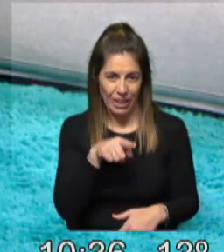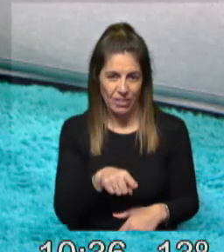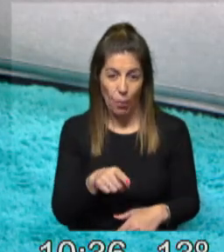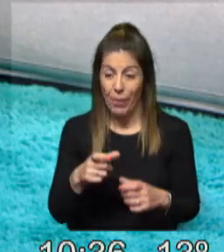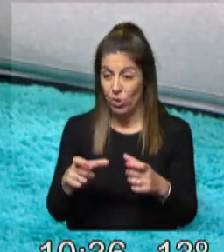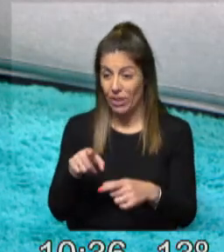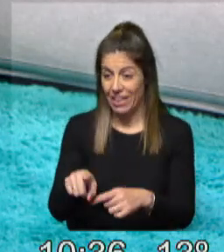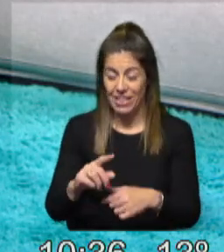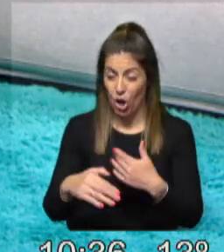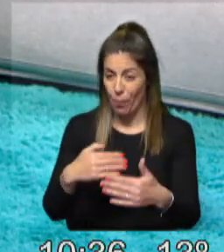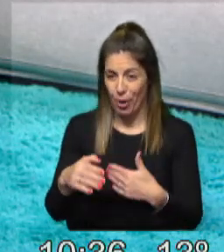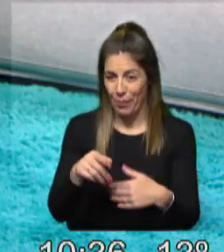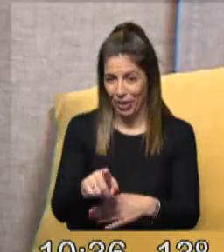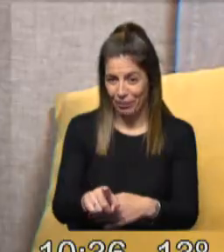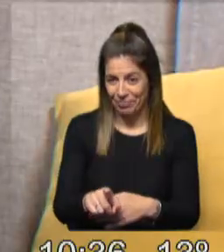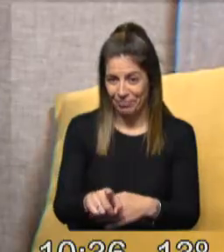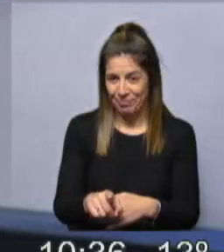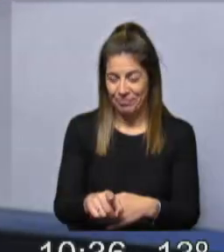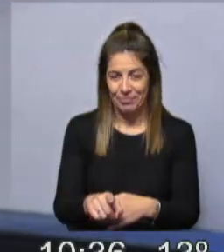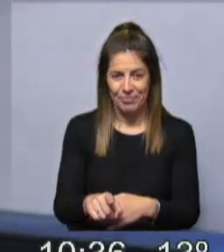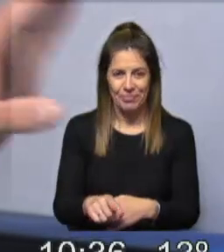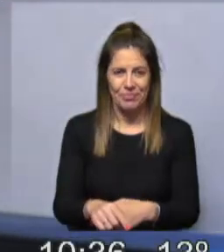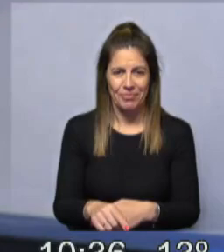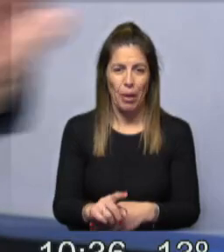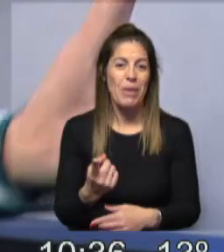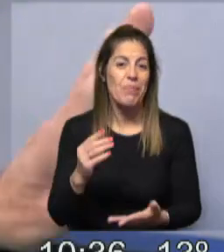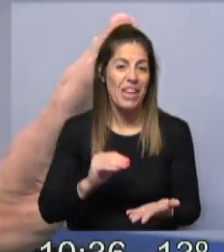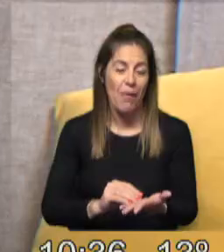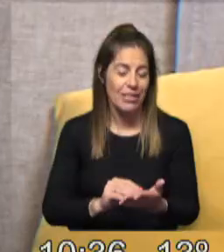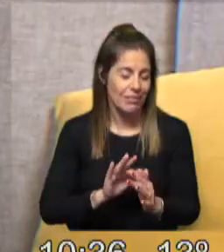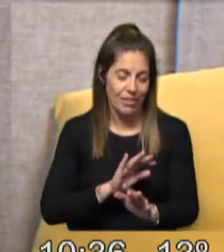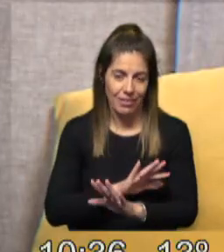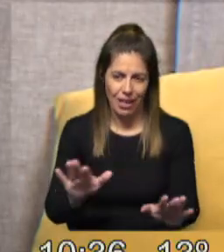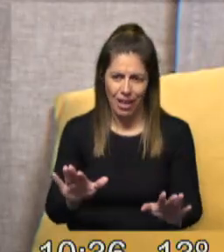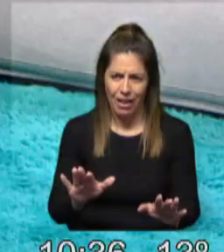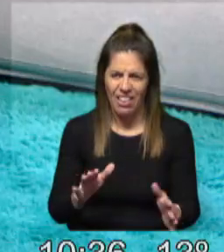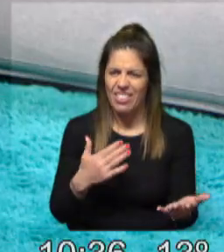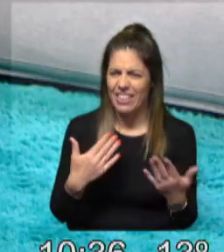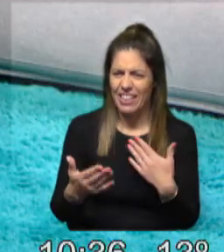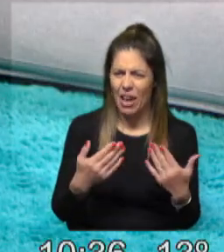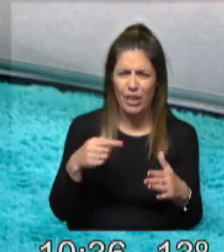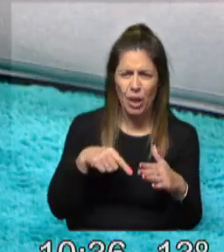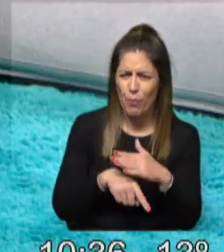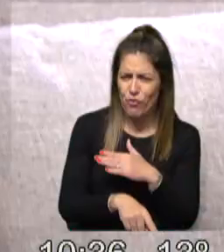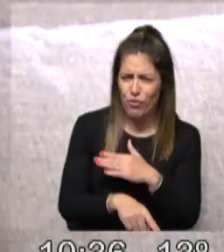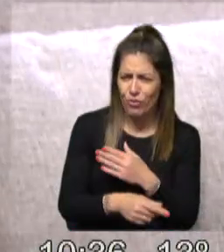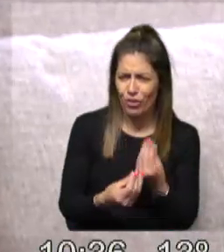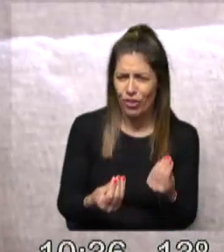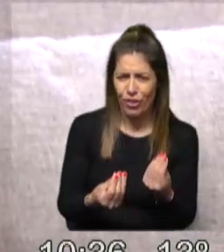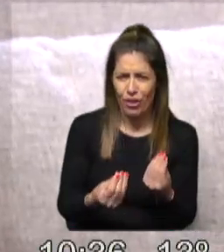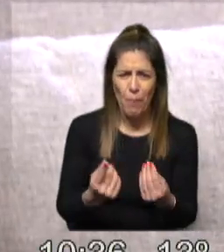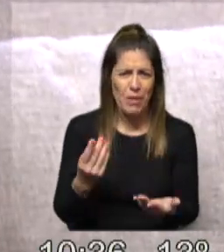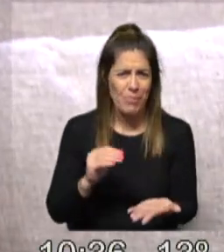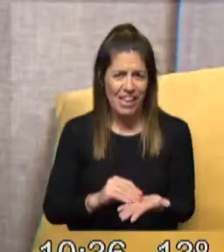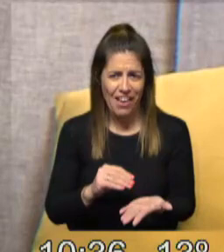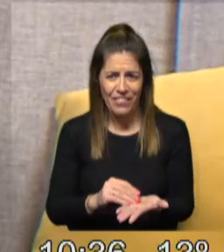no prosperó. O sea que fue una primera cita y punto. ¿Por qué hablan, no hubo dos? ¿Por qué hablan tan profundo, no? ¿Por qué hablan tan profundo la primera